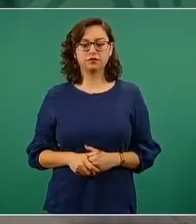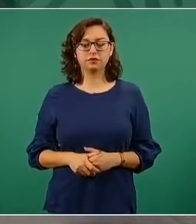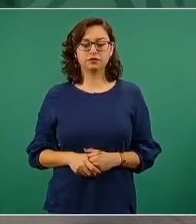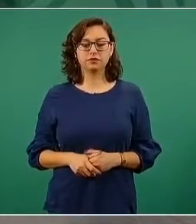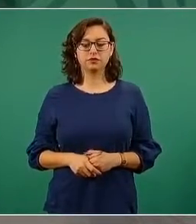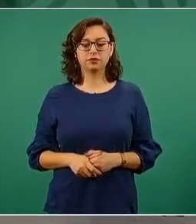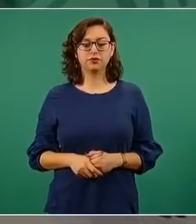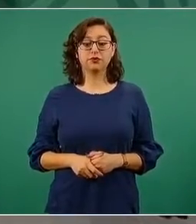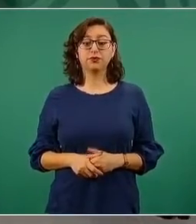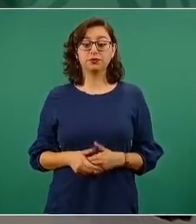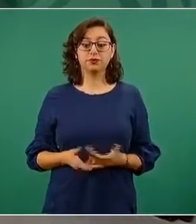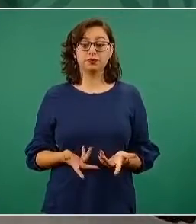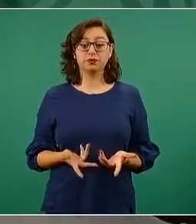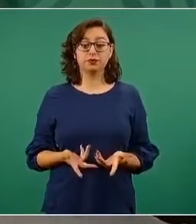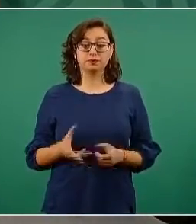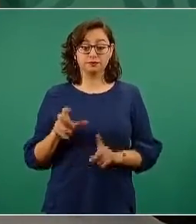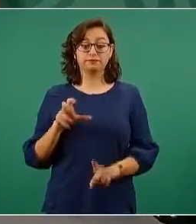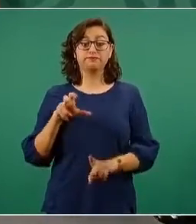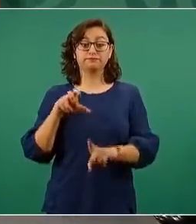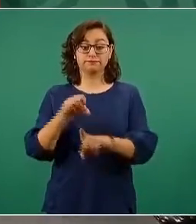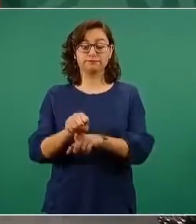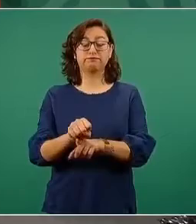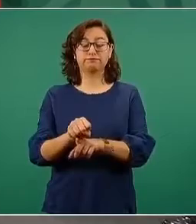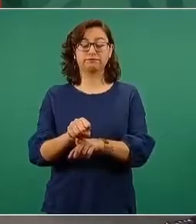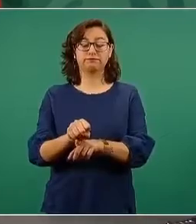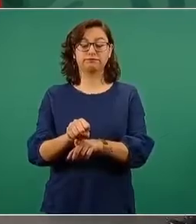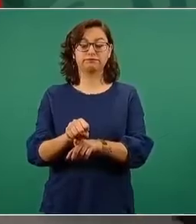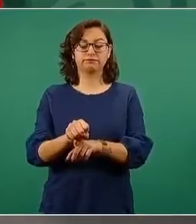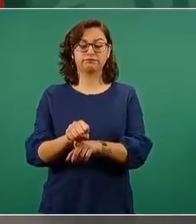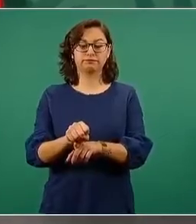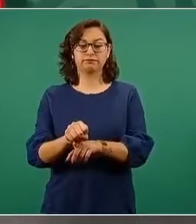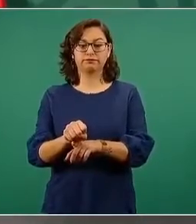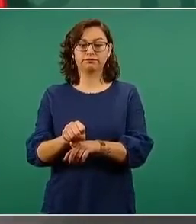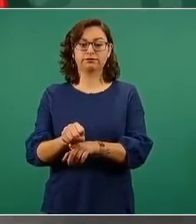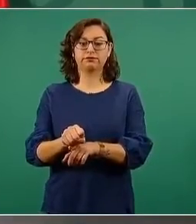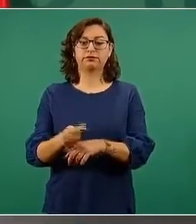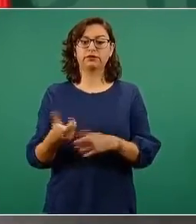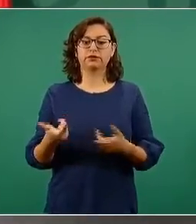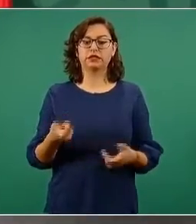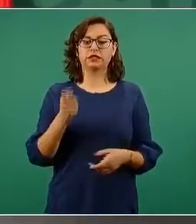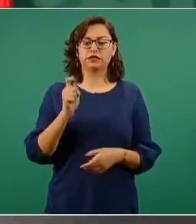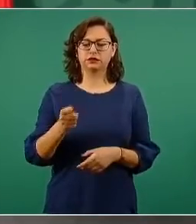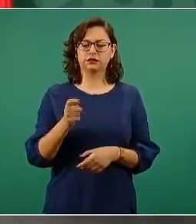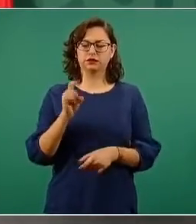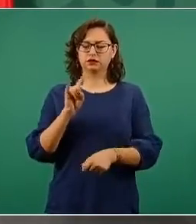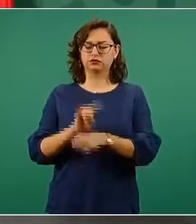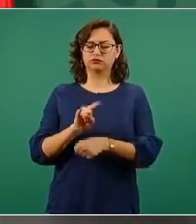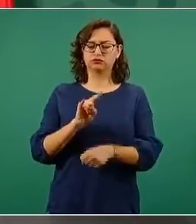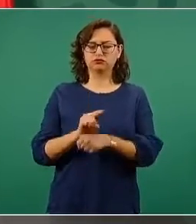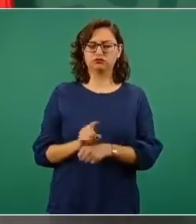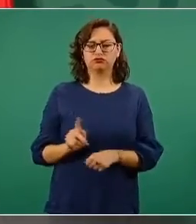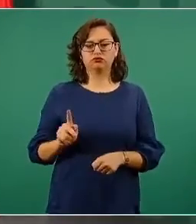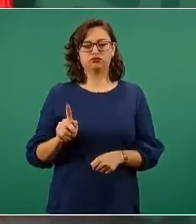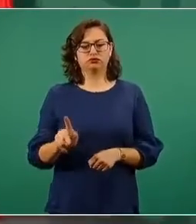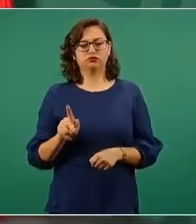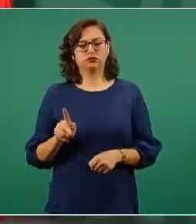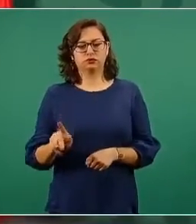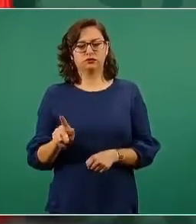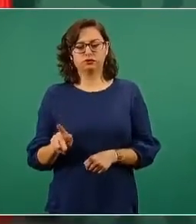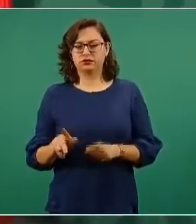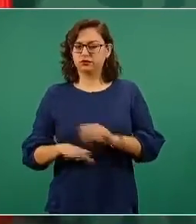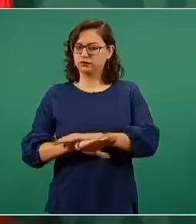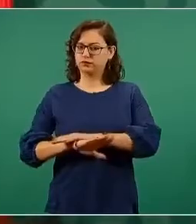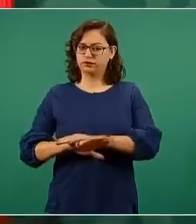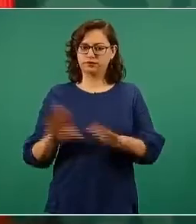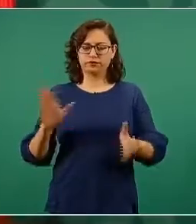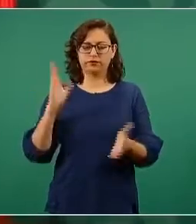se logra esto, que es hacer a un lado la simulación, la